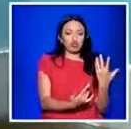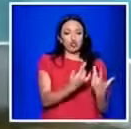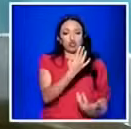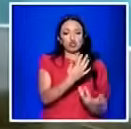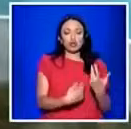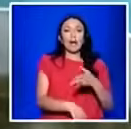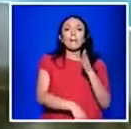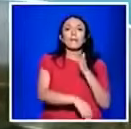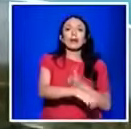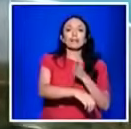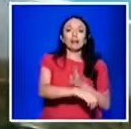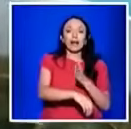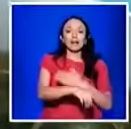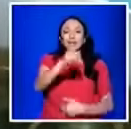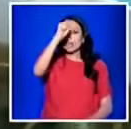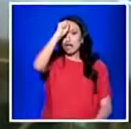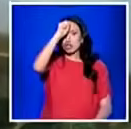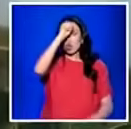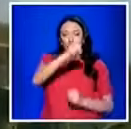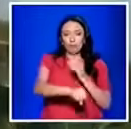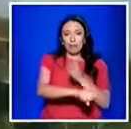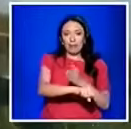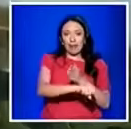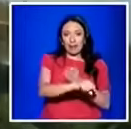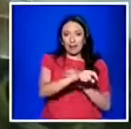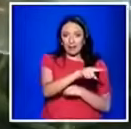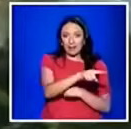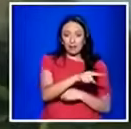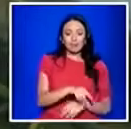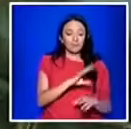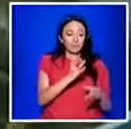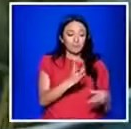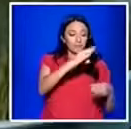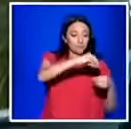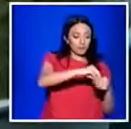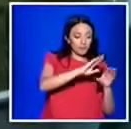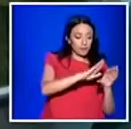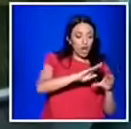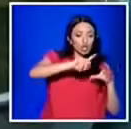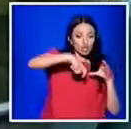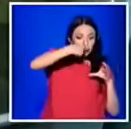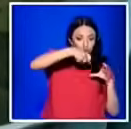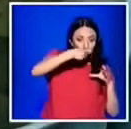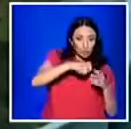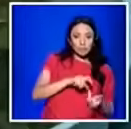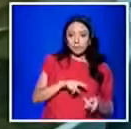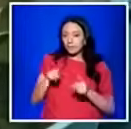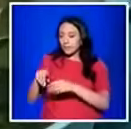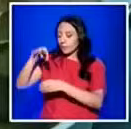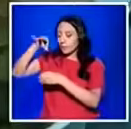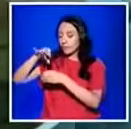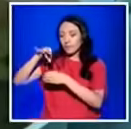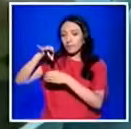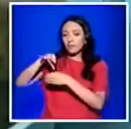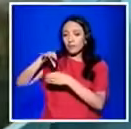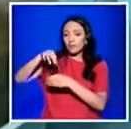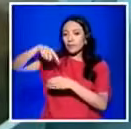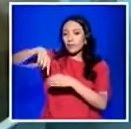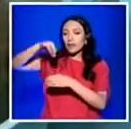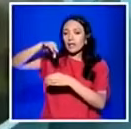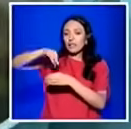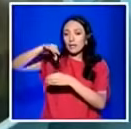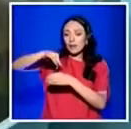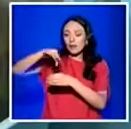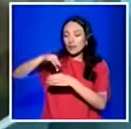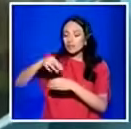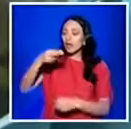antiguamente, porque este es para la fiesta. Y adicionalmente a este caldito de patas, después del caldito viene el agüita de... aromática.